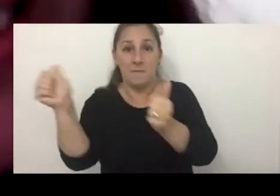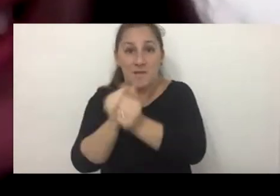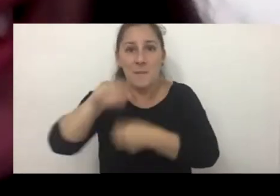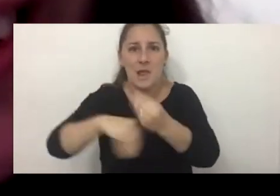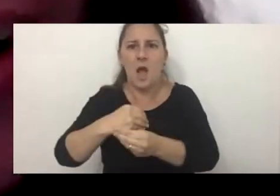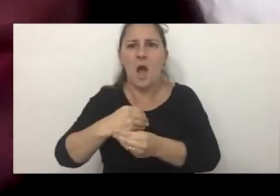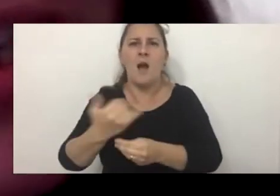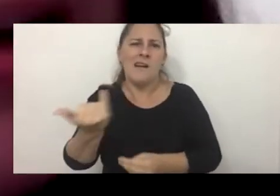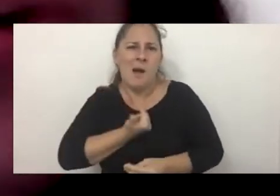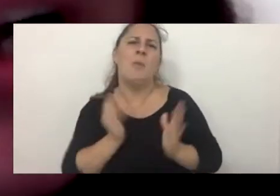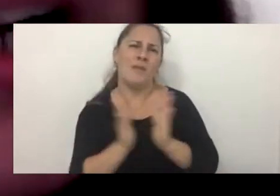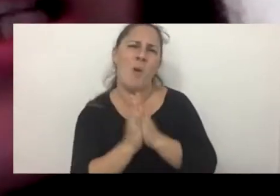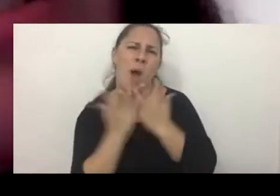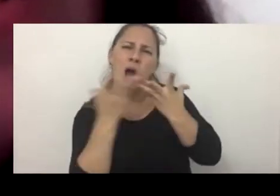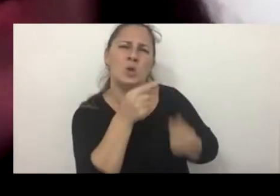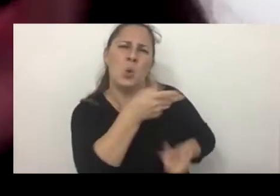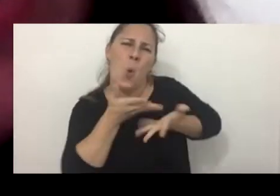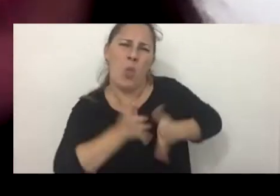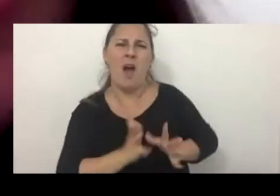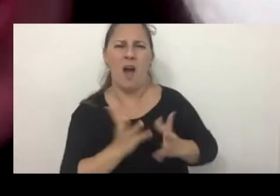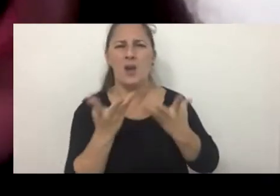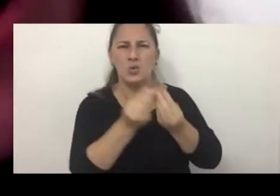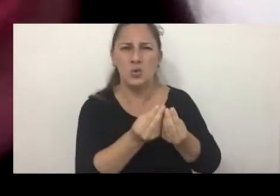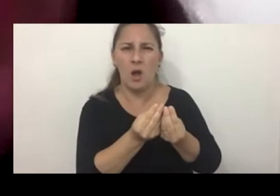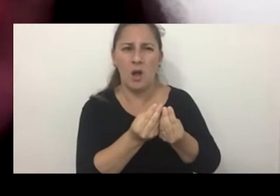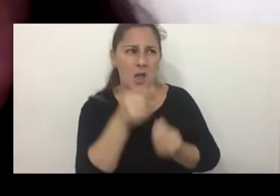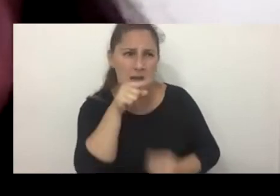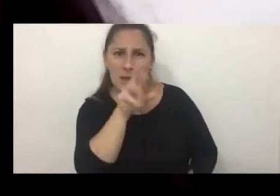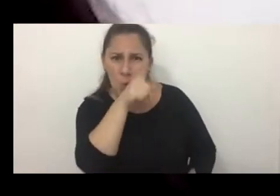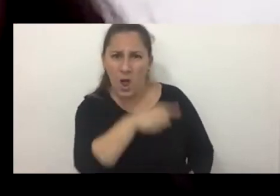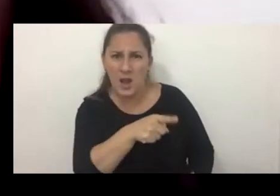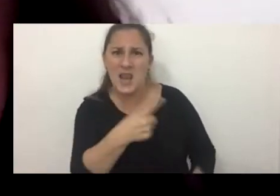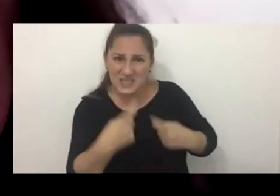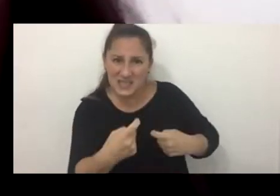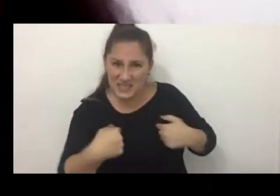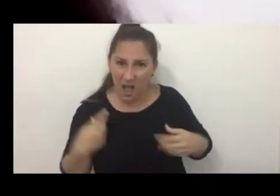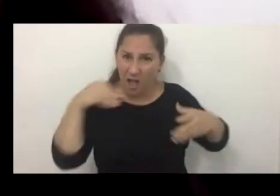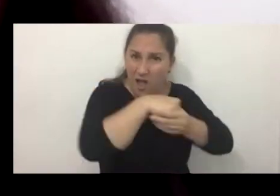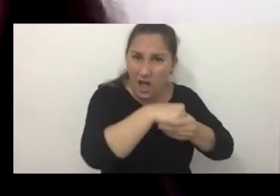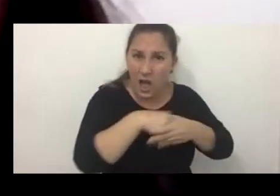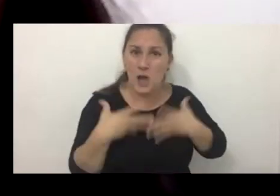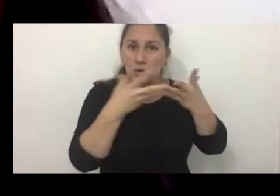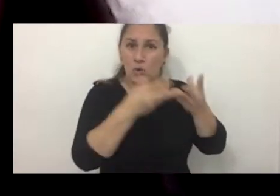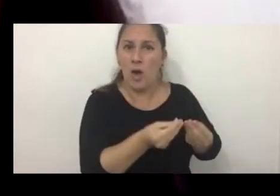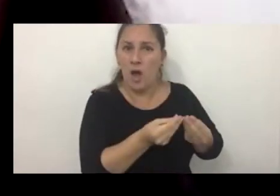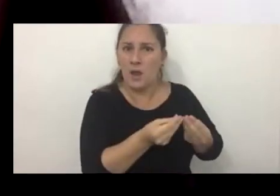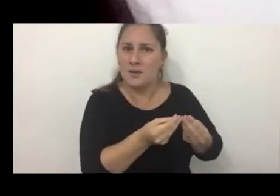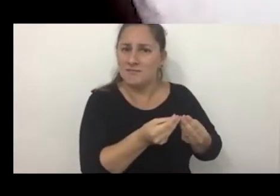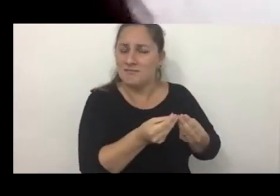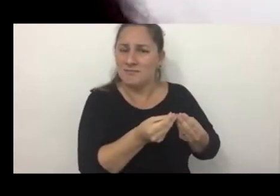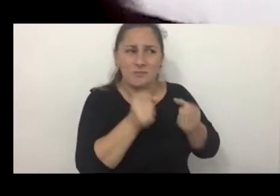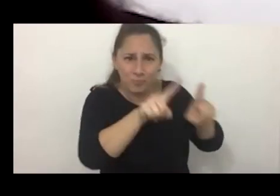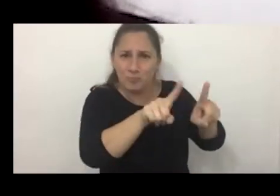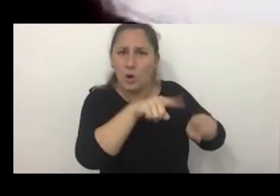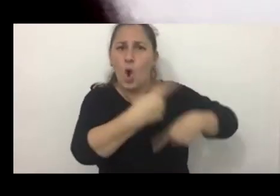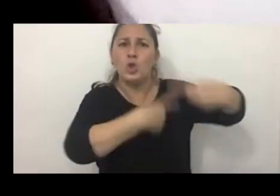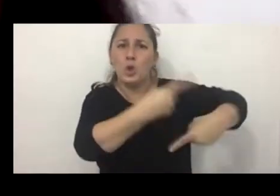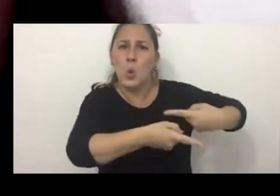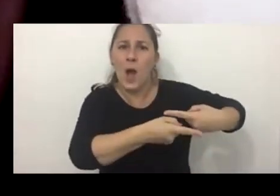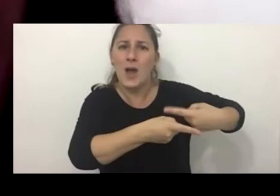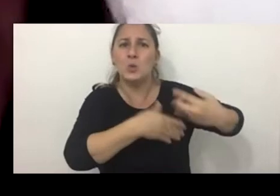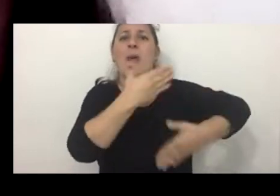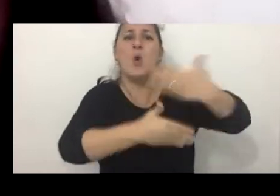gente cree que se necesitan, ¿no? Como la mujer no es capaz de parir por sus propios medios. Y entonces a mí me ha